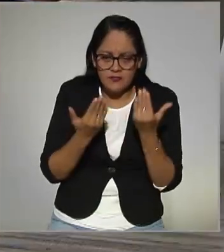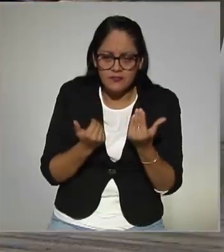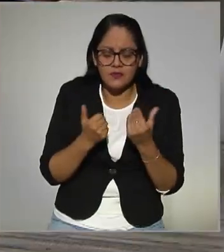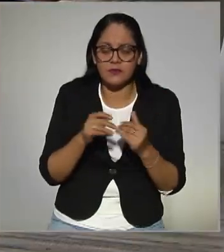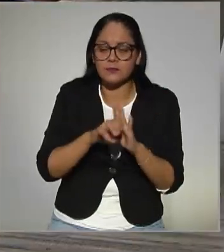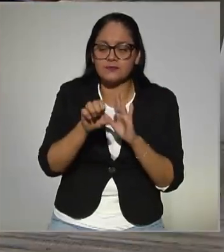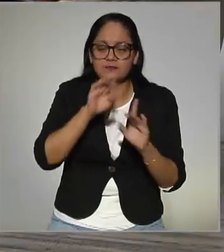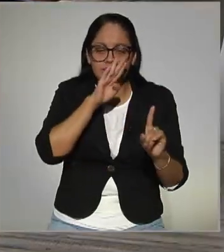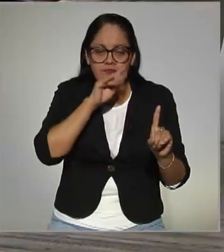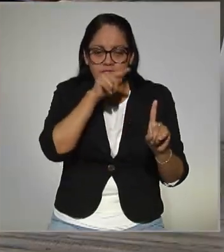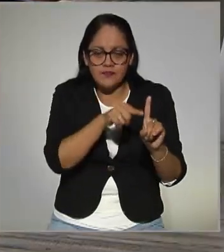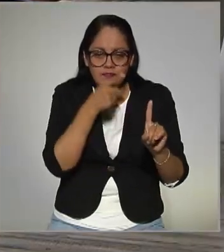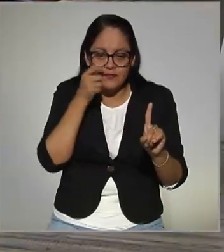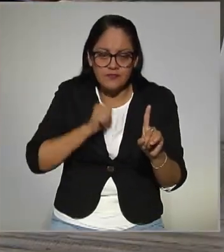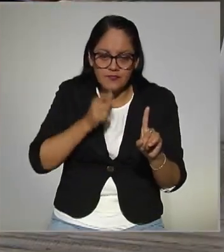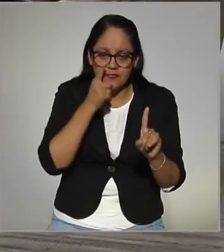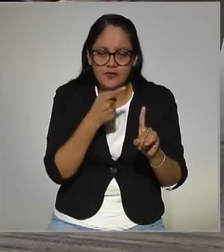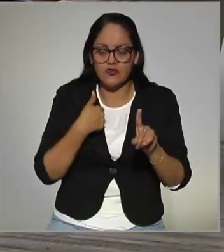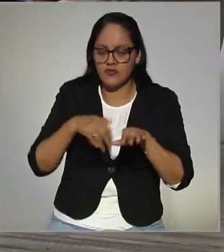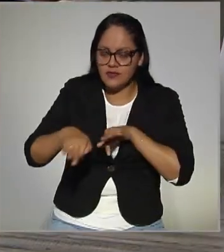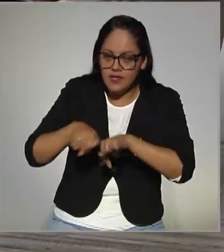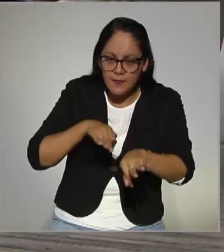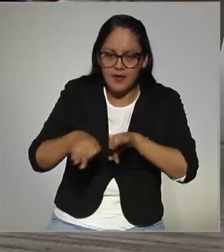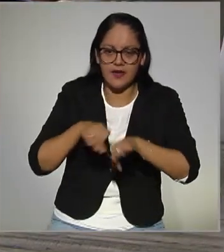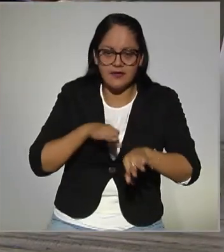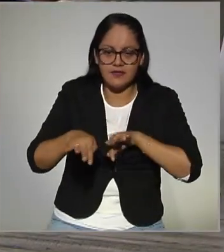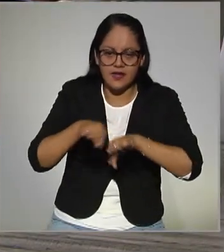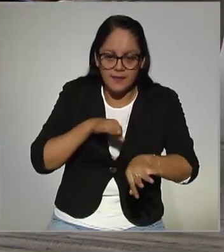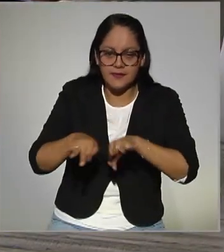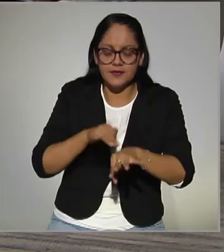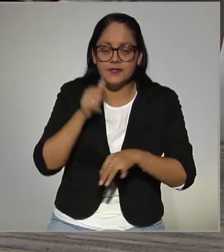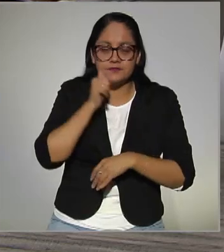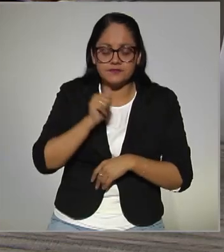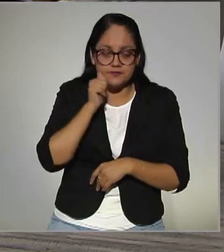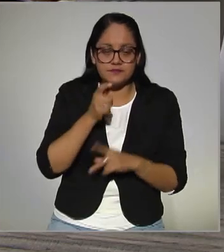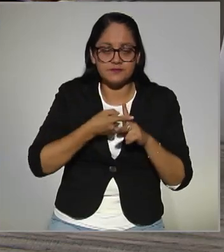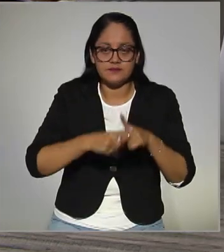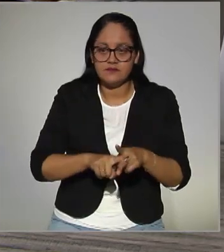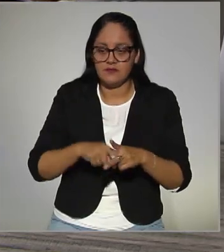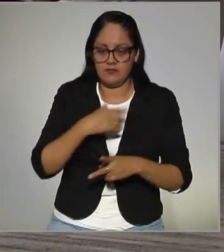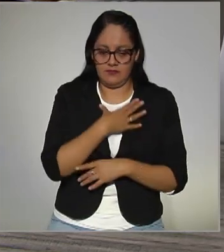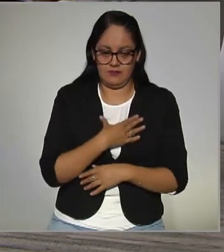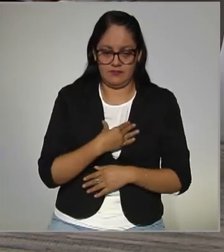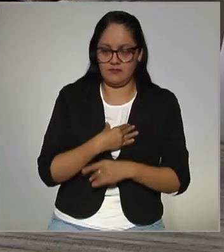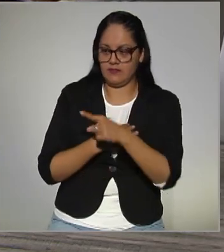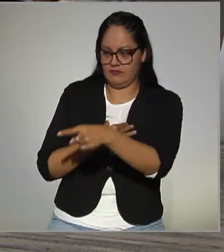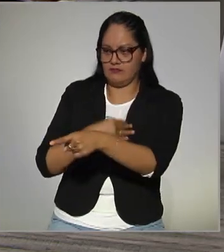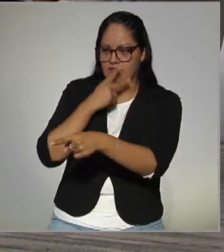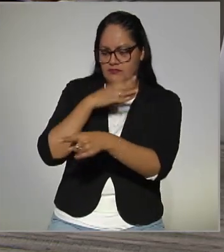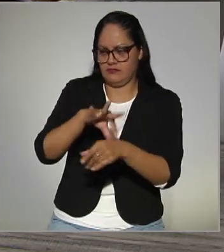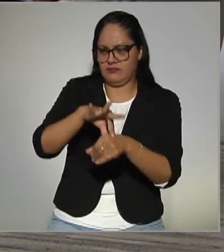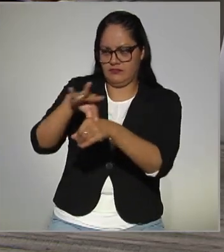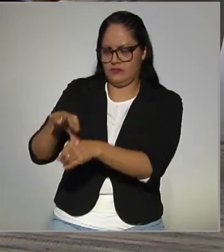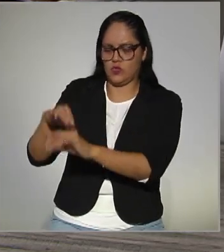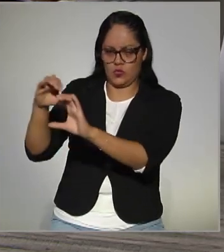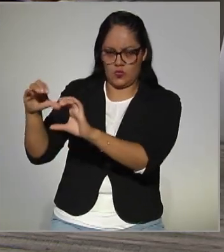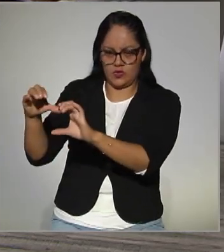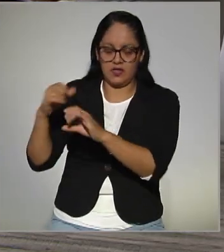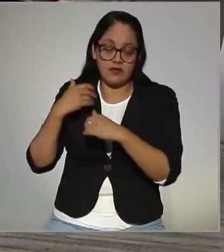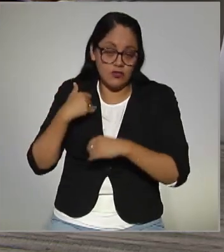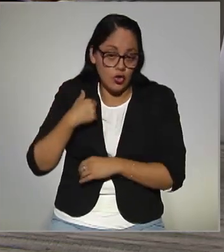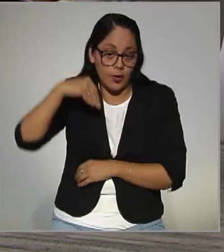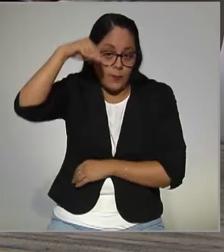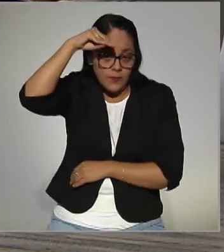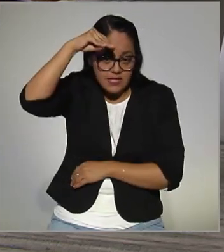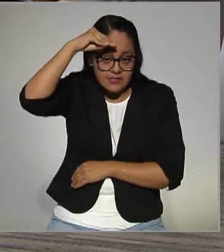caso la madre pues dice, yo siempre tuve que trabajar y tenía que trabajar, y en principio dejaba la hija con el padre, que en principio, ¿no? Otra vez, la suposición,